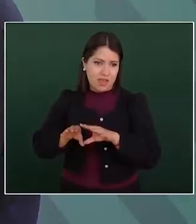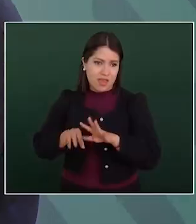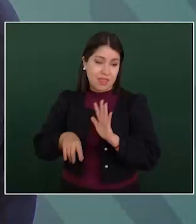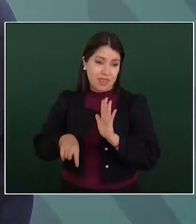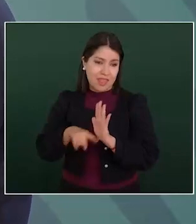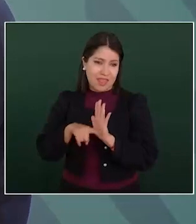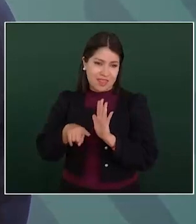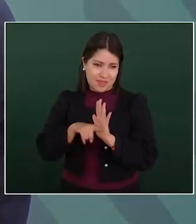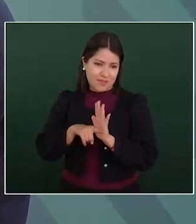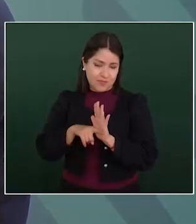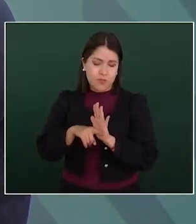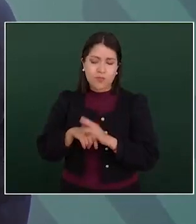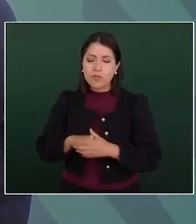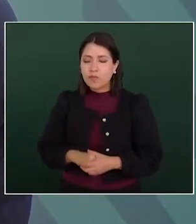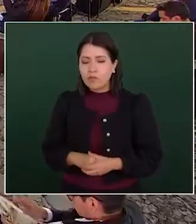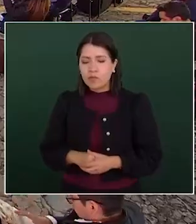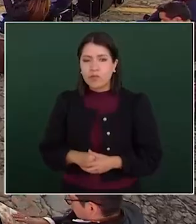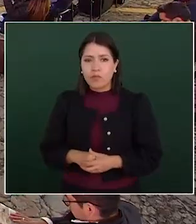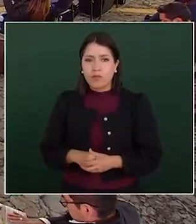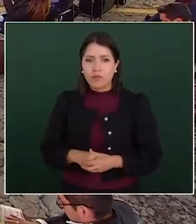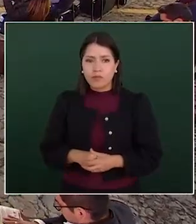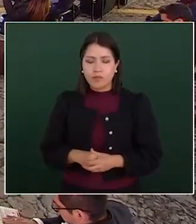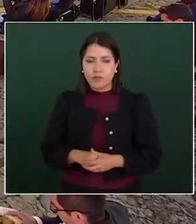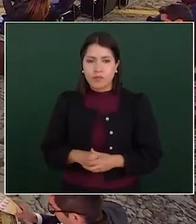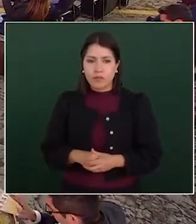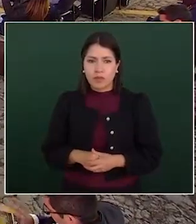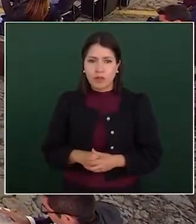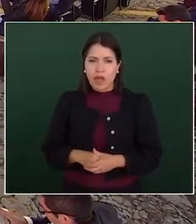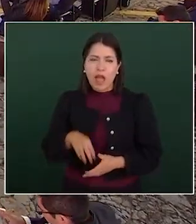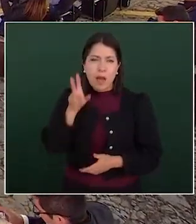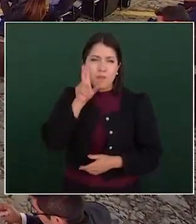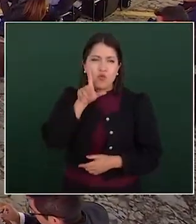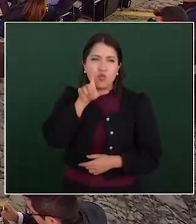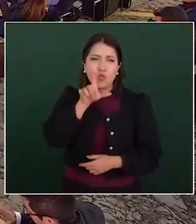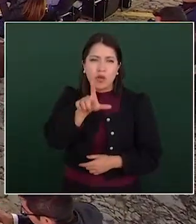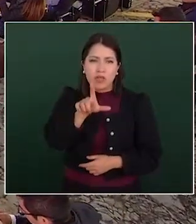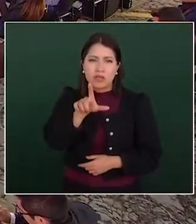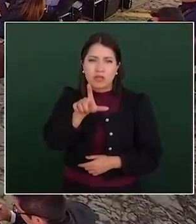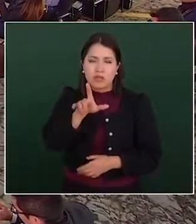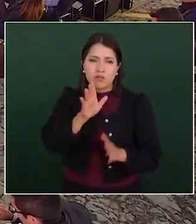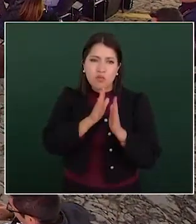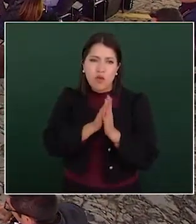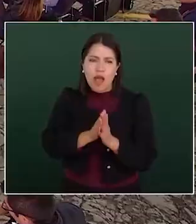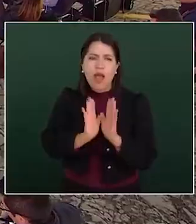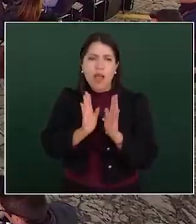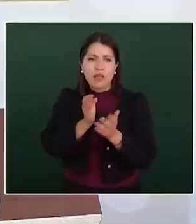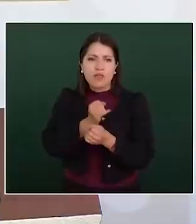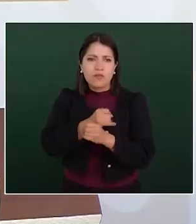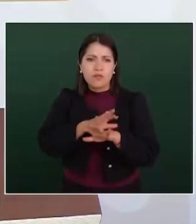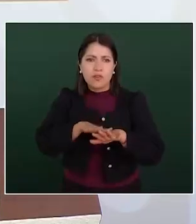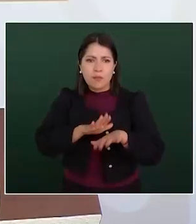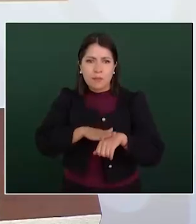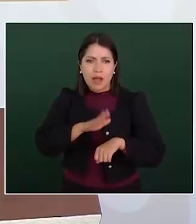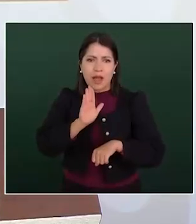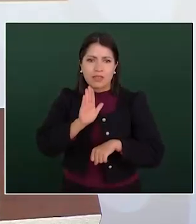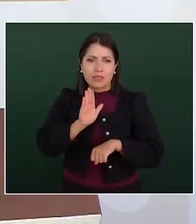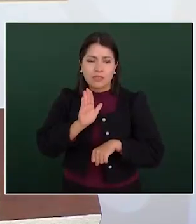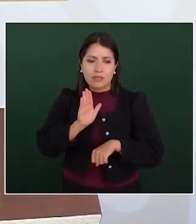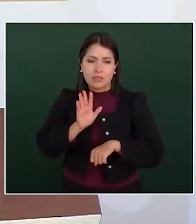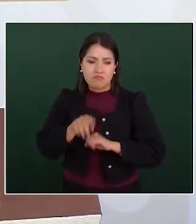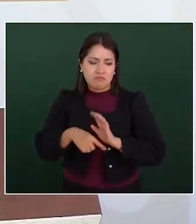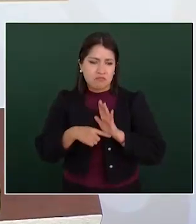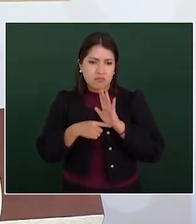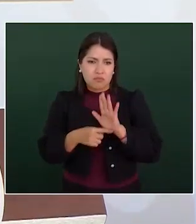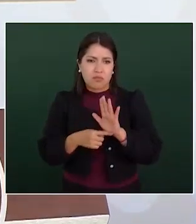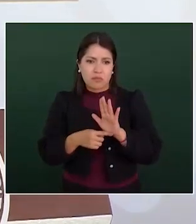a ver si para el lunes, Jesús, tenemos ya más información. Y